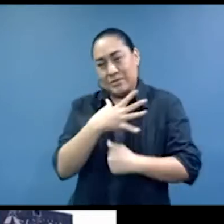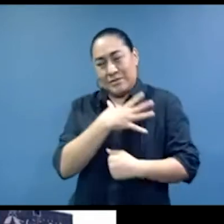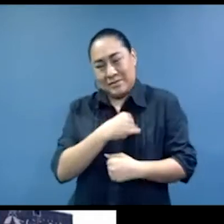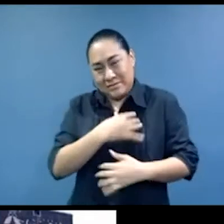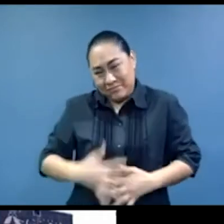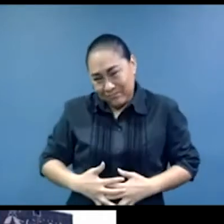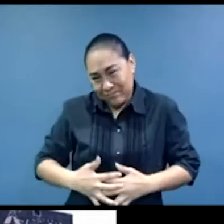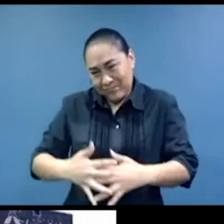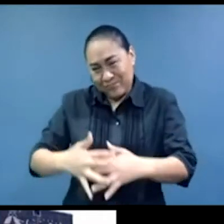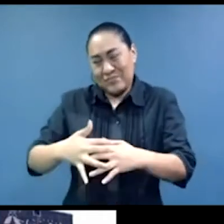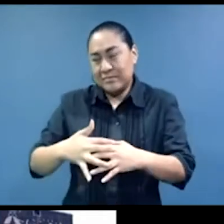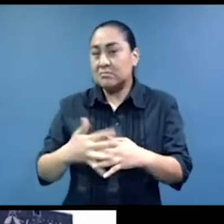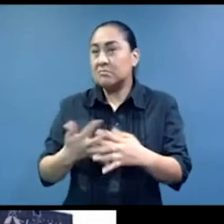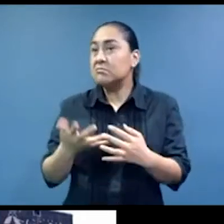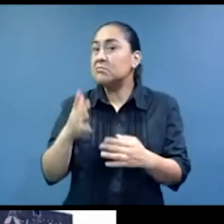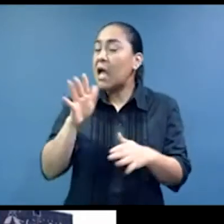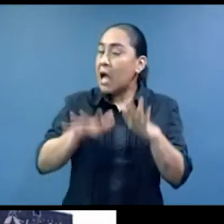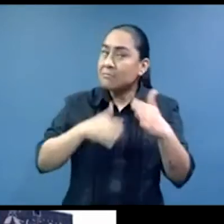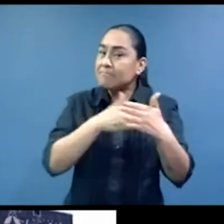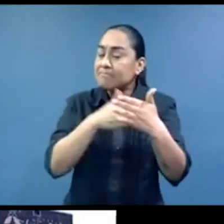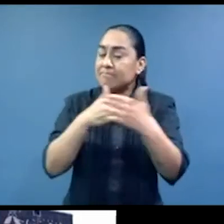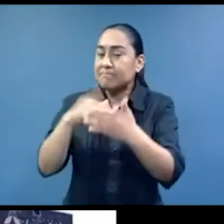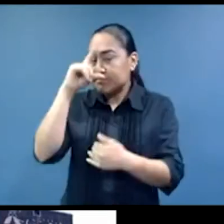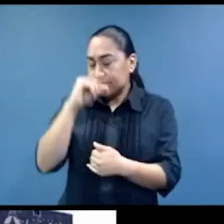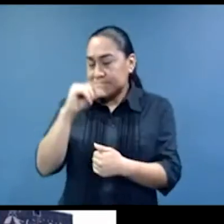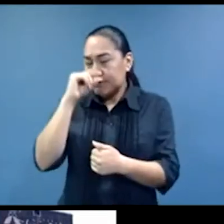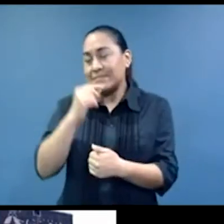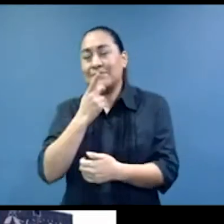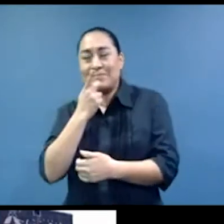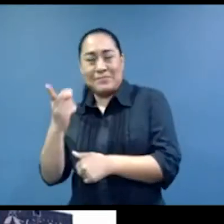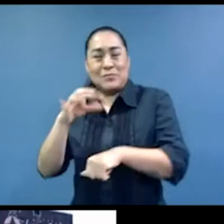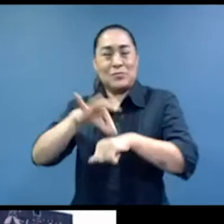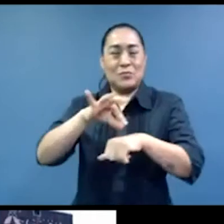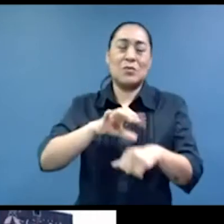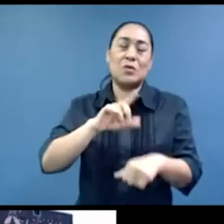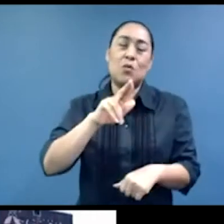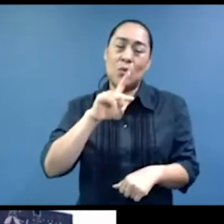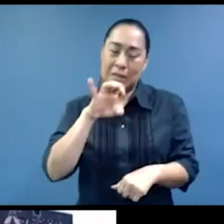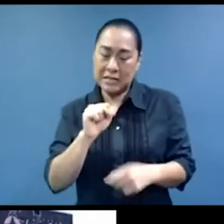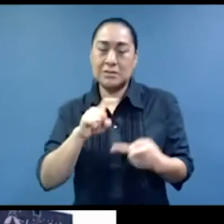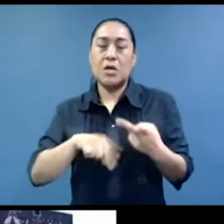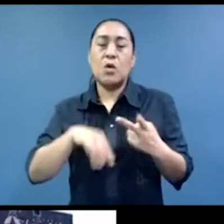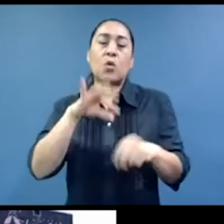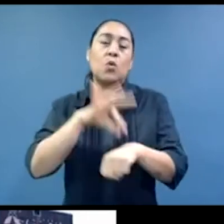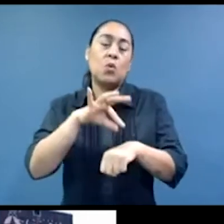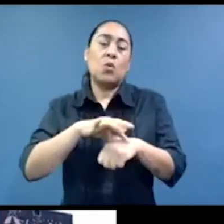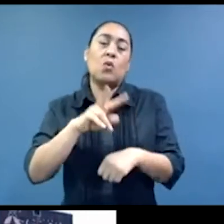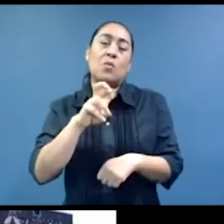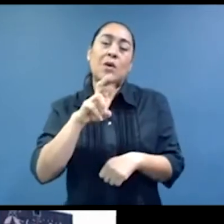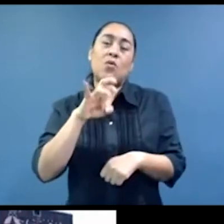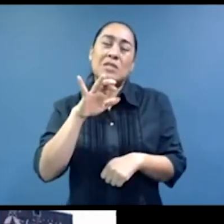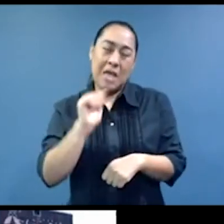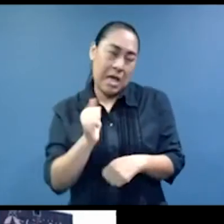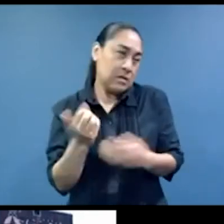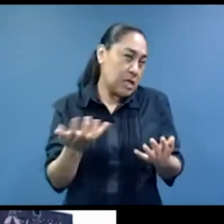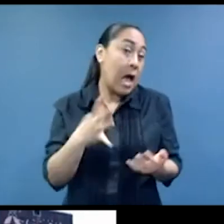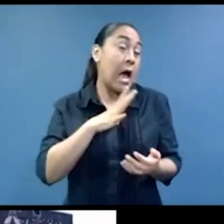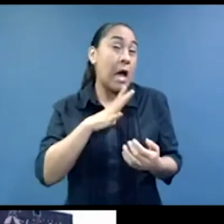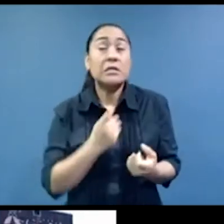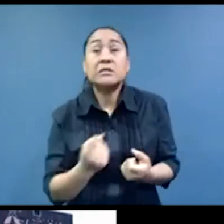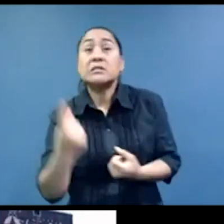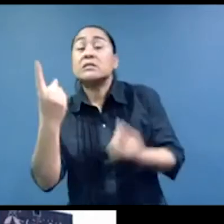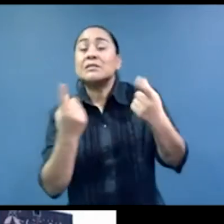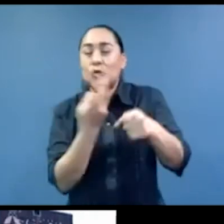¿no? Esto que nos comentaba tanto la doctora Lourdes como la doctora Verónica respecto a cómo hay ciertos hospitales que además tienden a